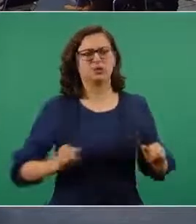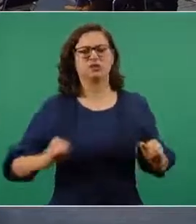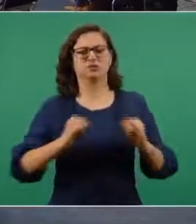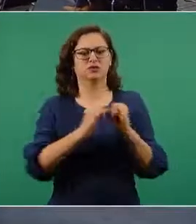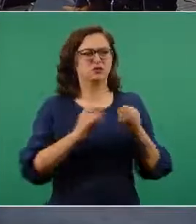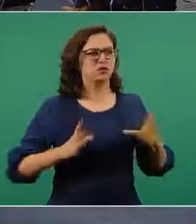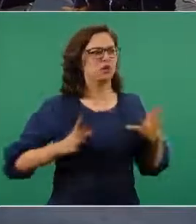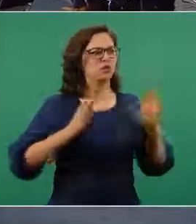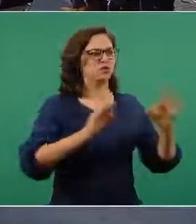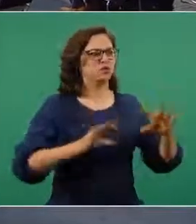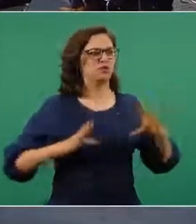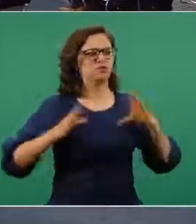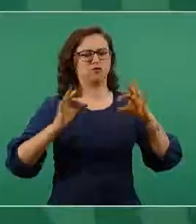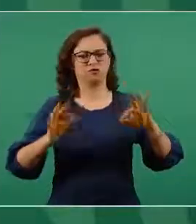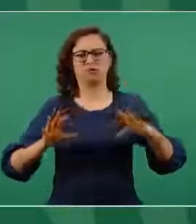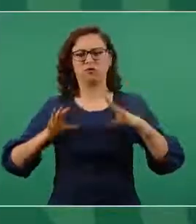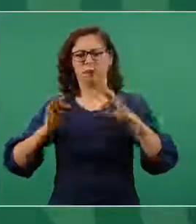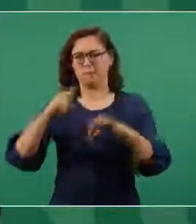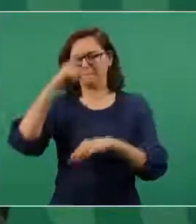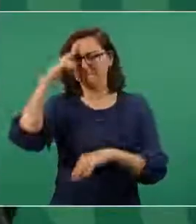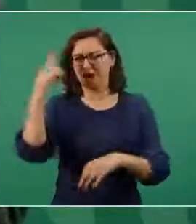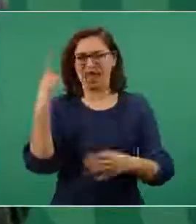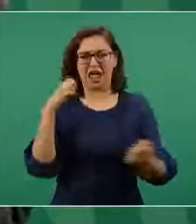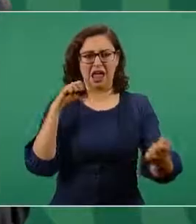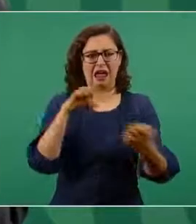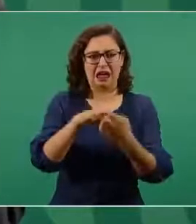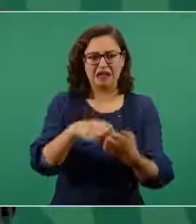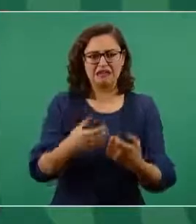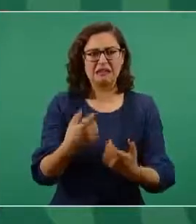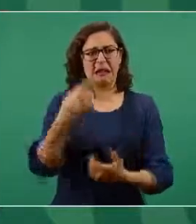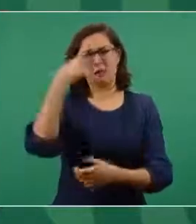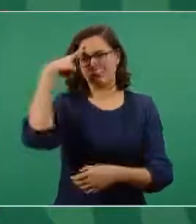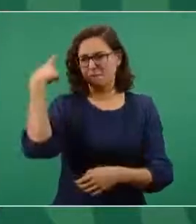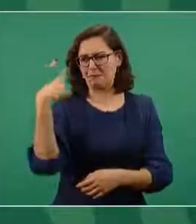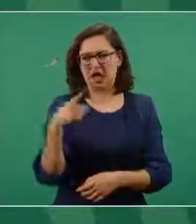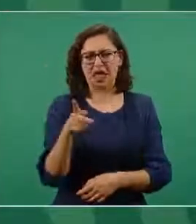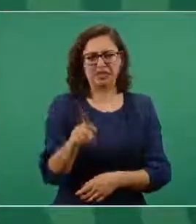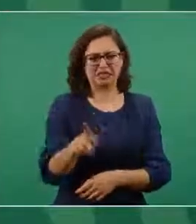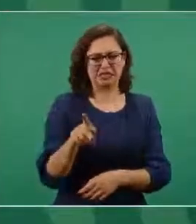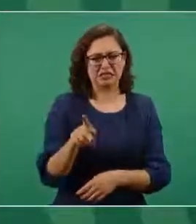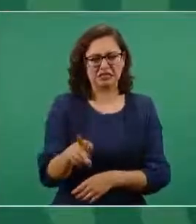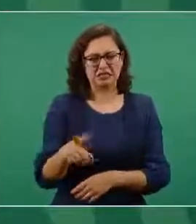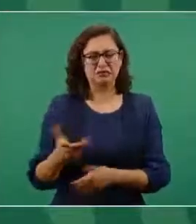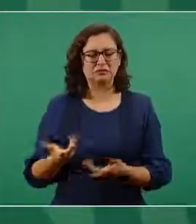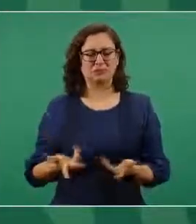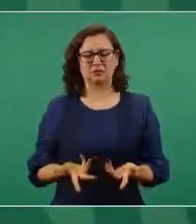y desde luego para cooptar gente, porque